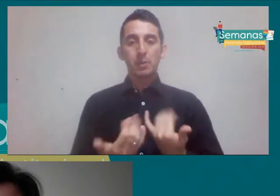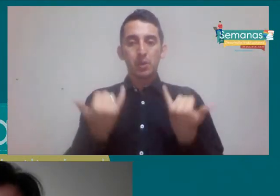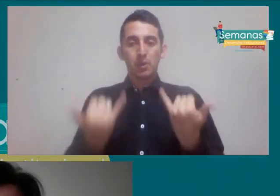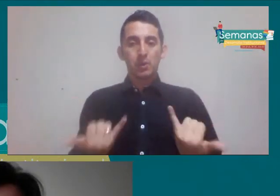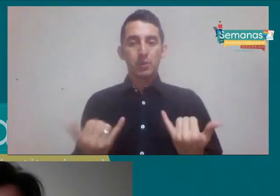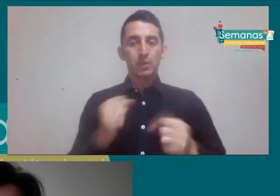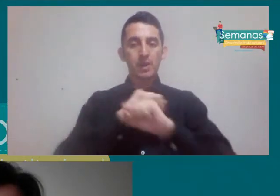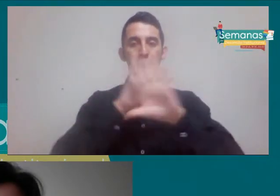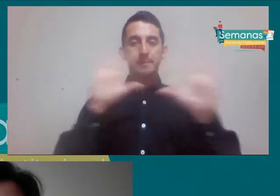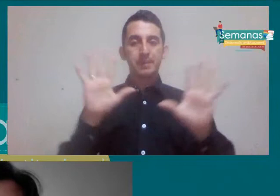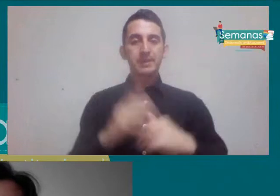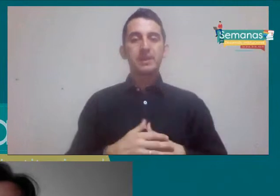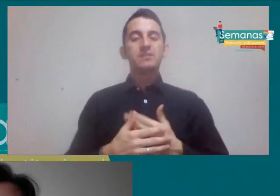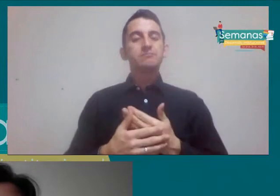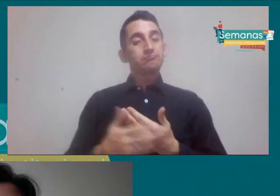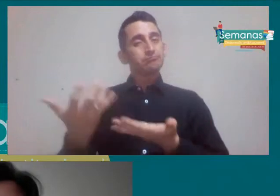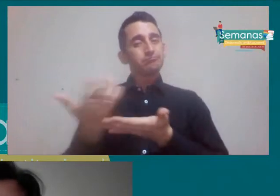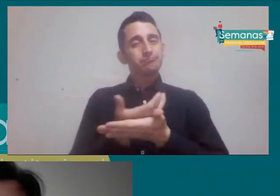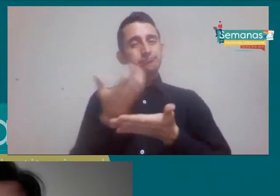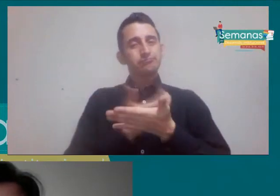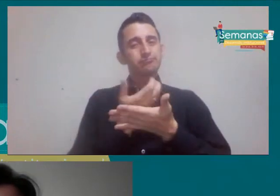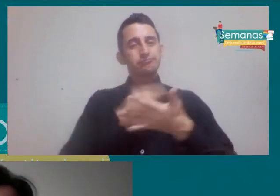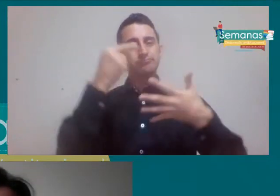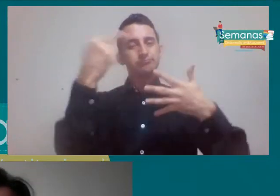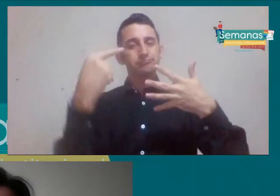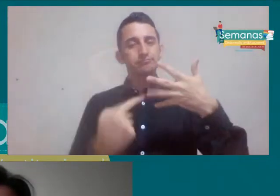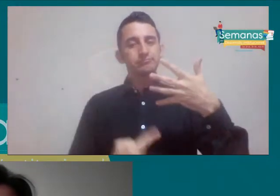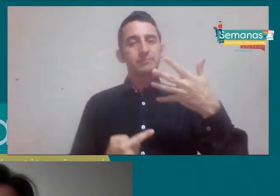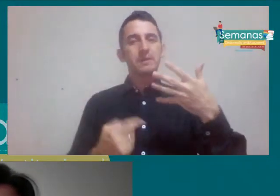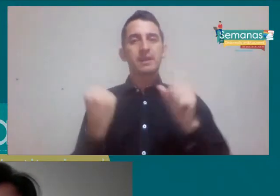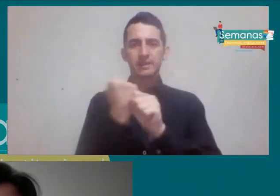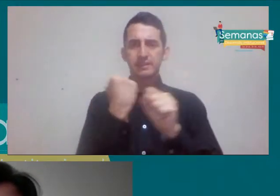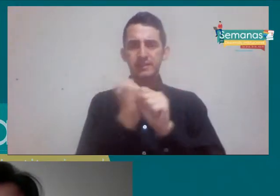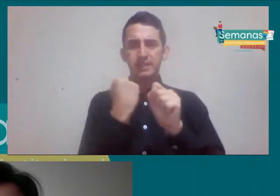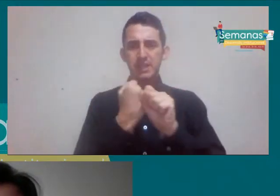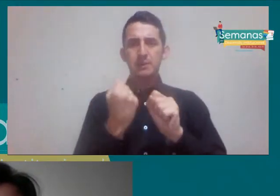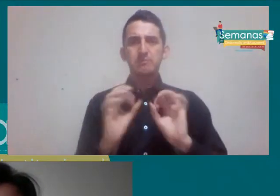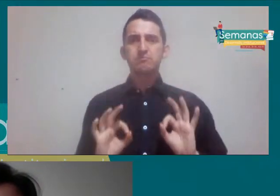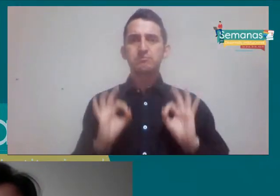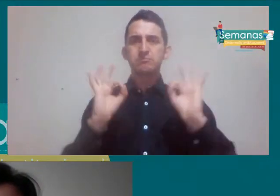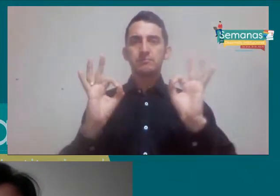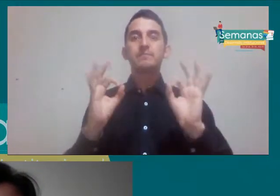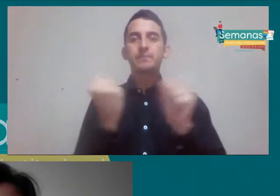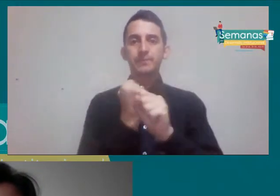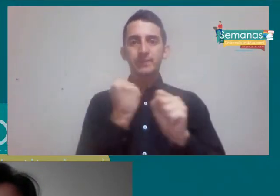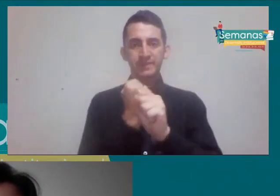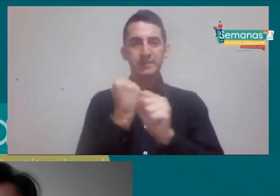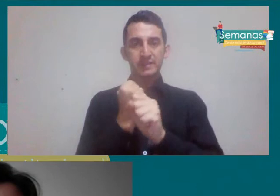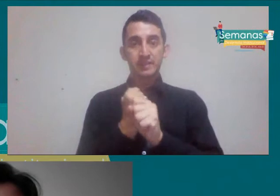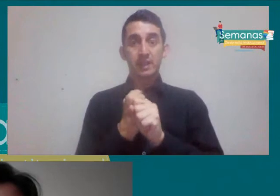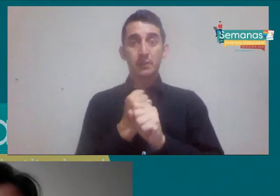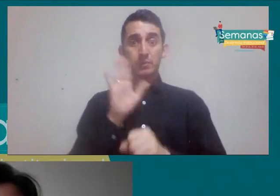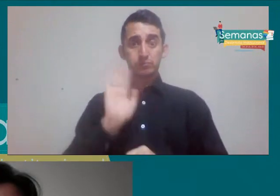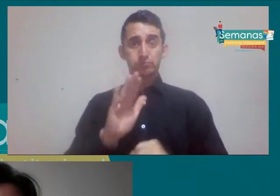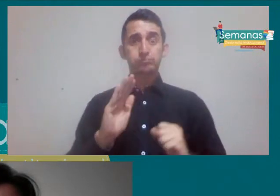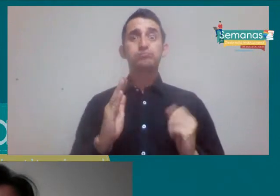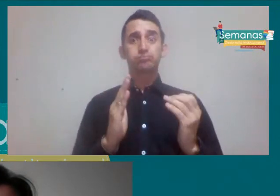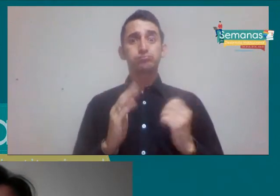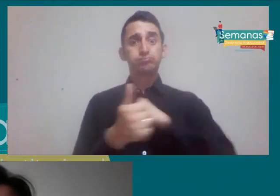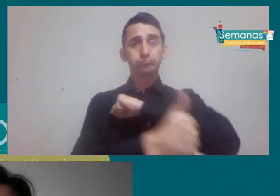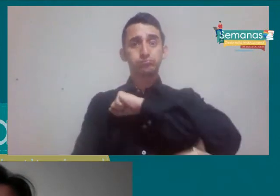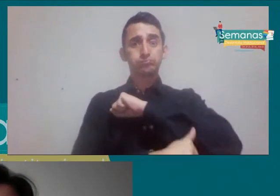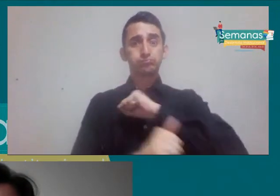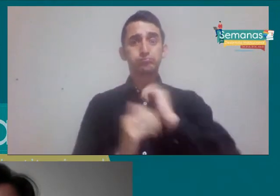una serie de recomendaciones para la mejor labor, el mejor quehacer en el sector educativo del departamento. Sí, el